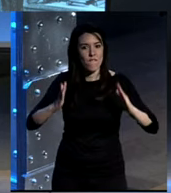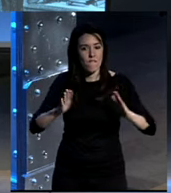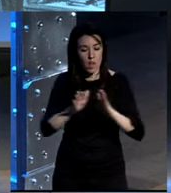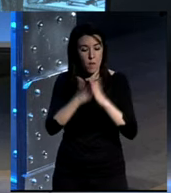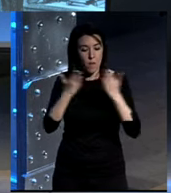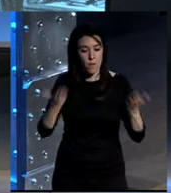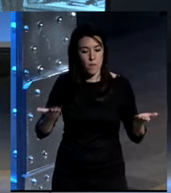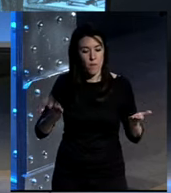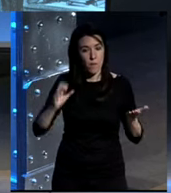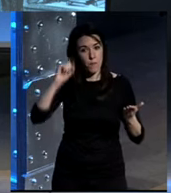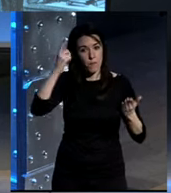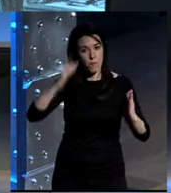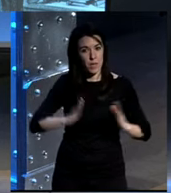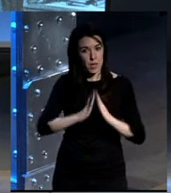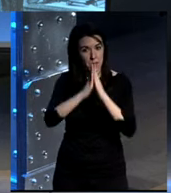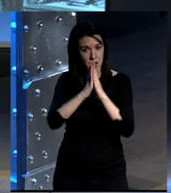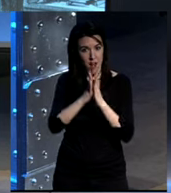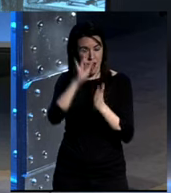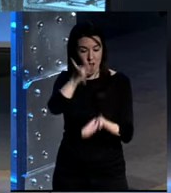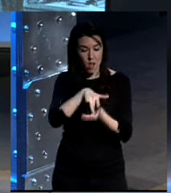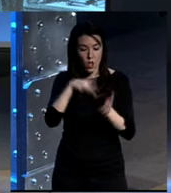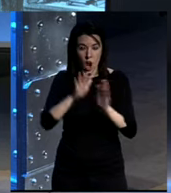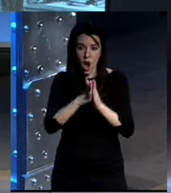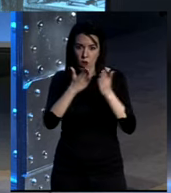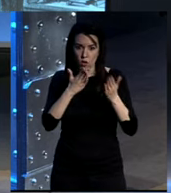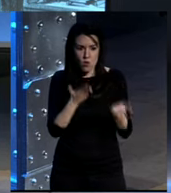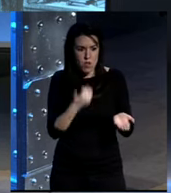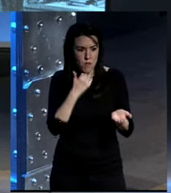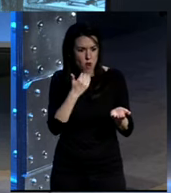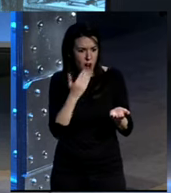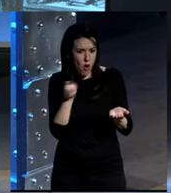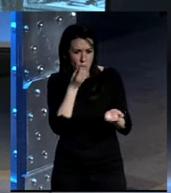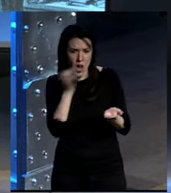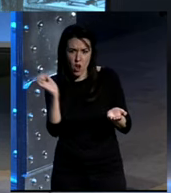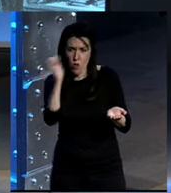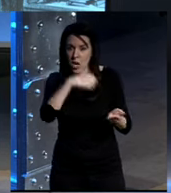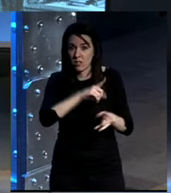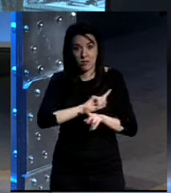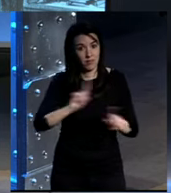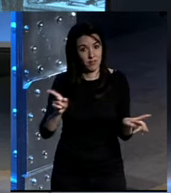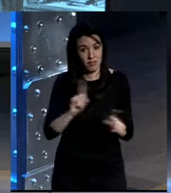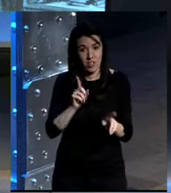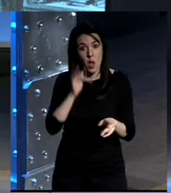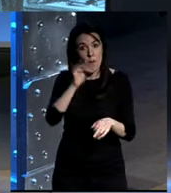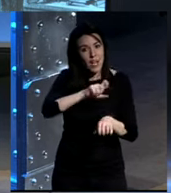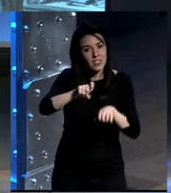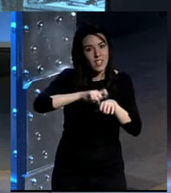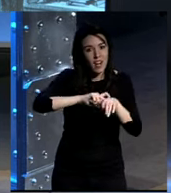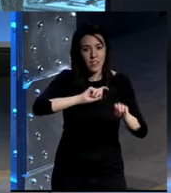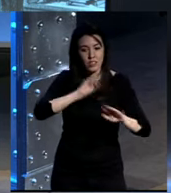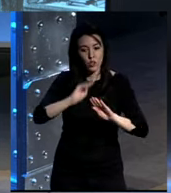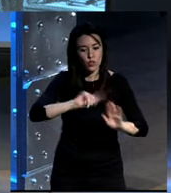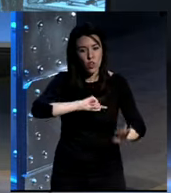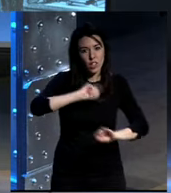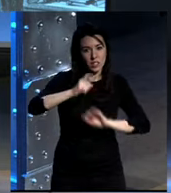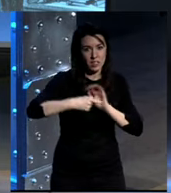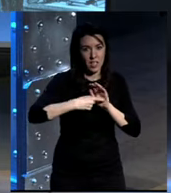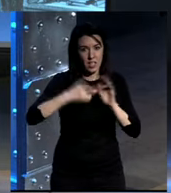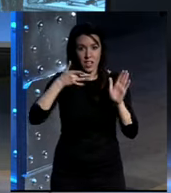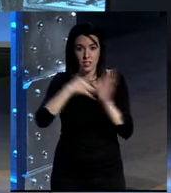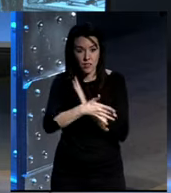cuestión. Un libro que desde luego no ha sido superado y que tiene ese carácter integral que les decía antes, que toca todos